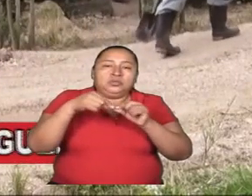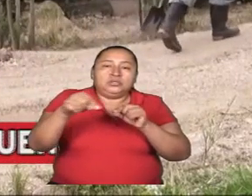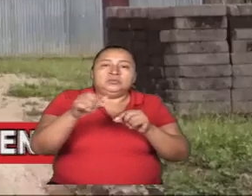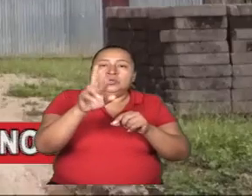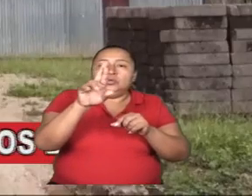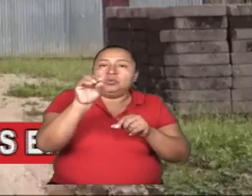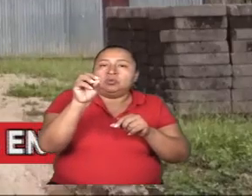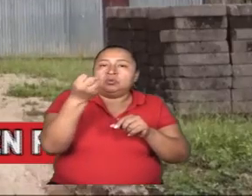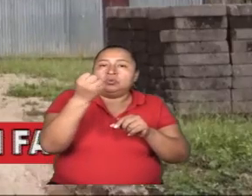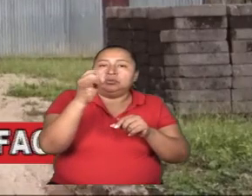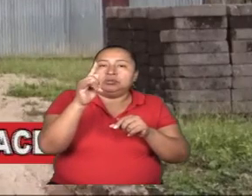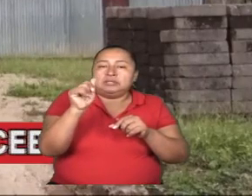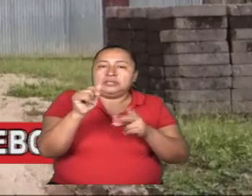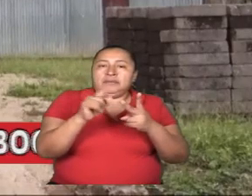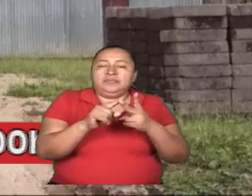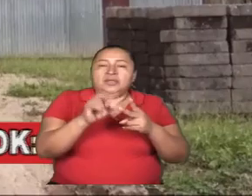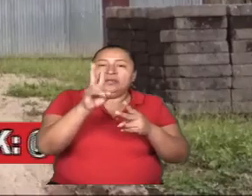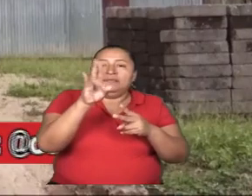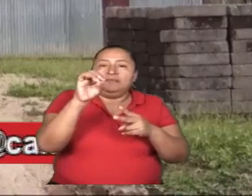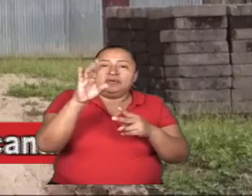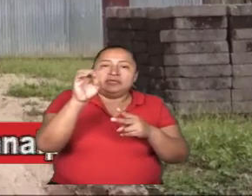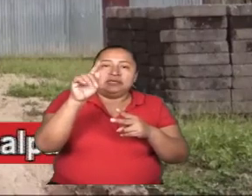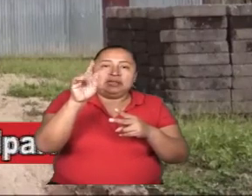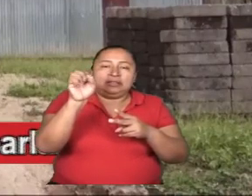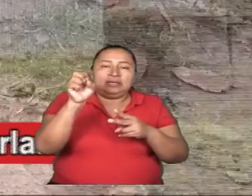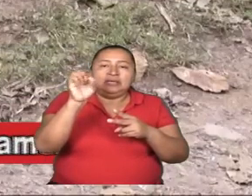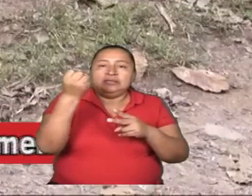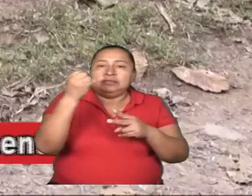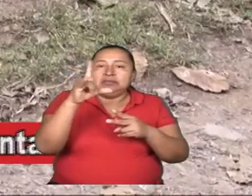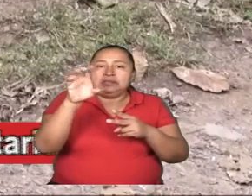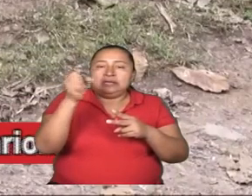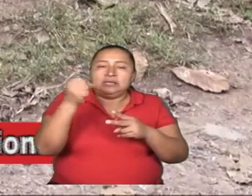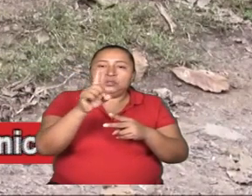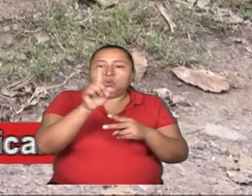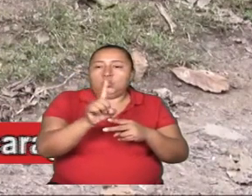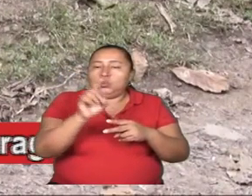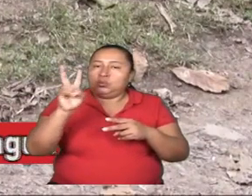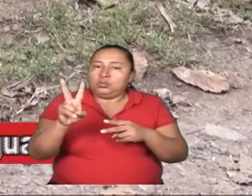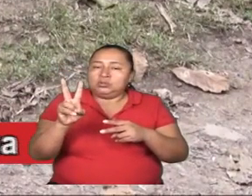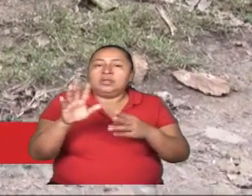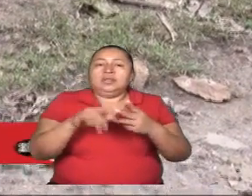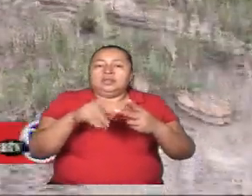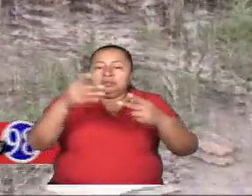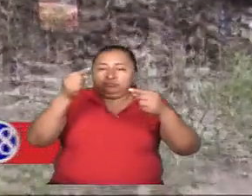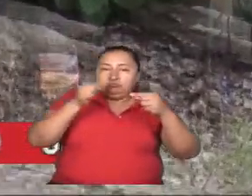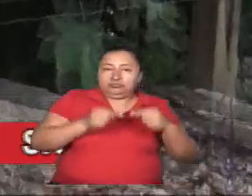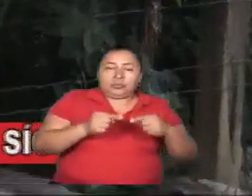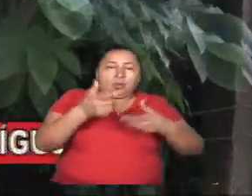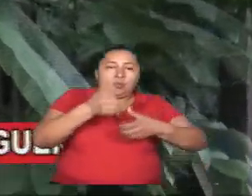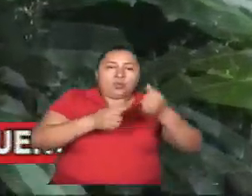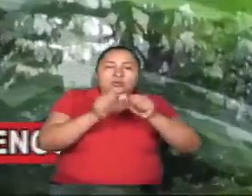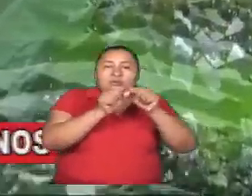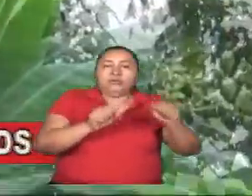en Rosita, en Vicente, Cisle 1 y Cisle 2. Después pasamos a Huaco, Santa Lucía, El